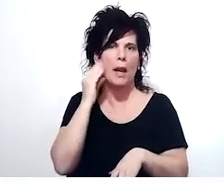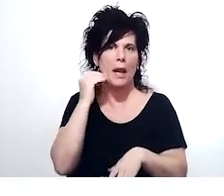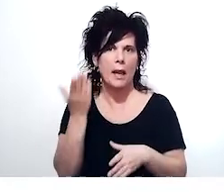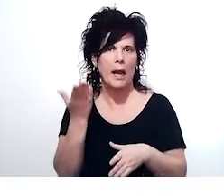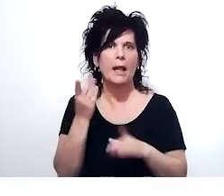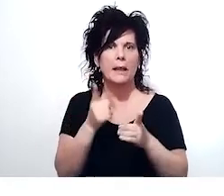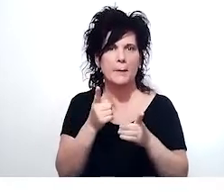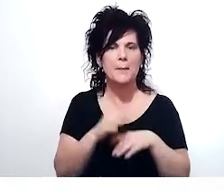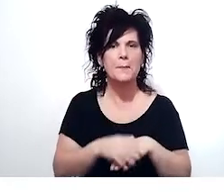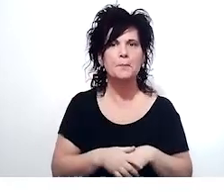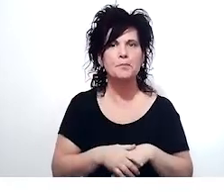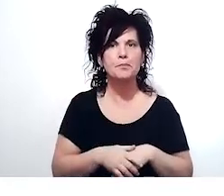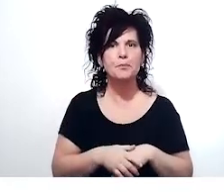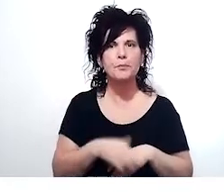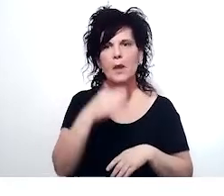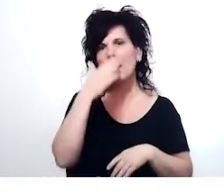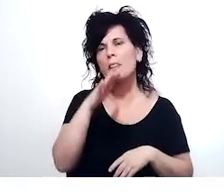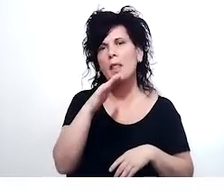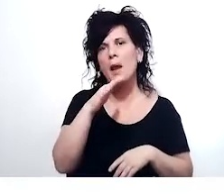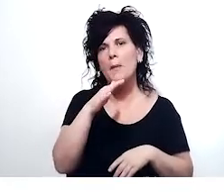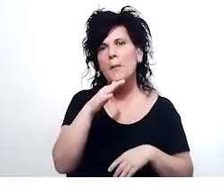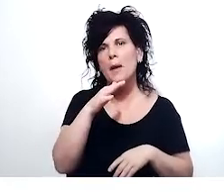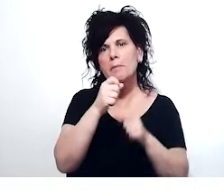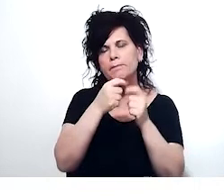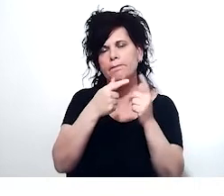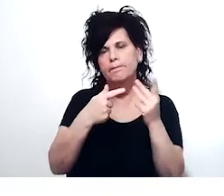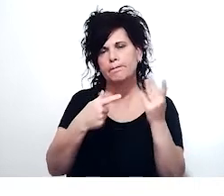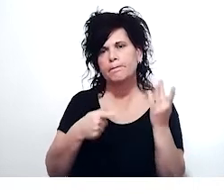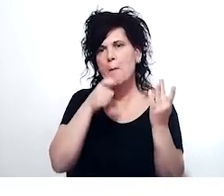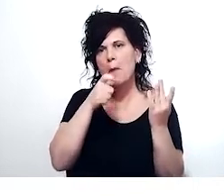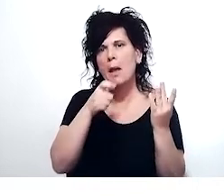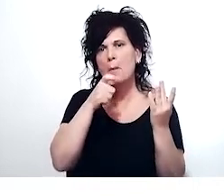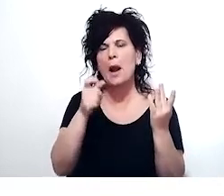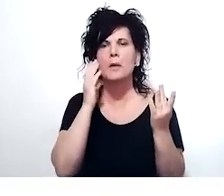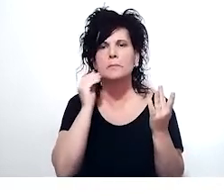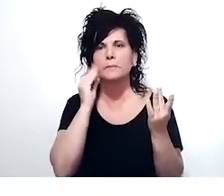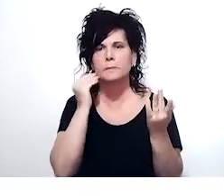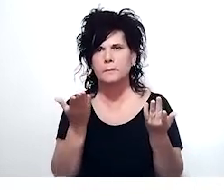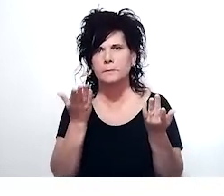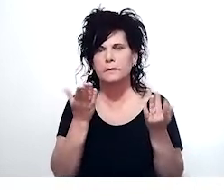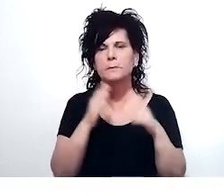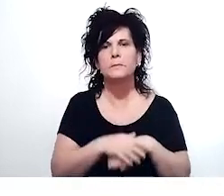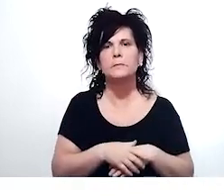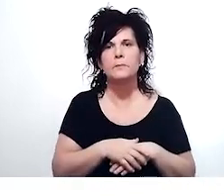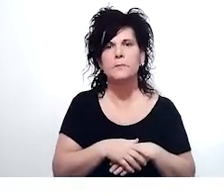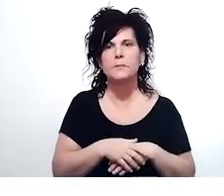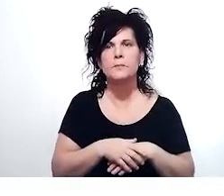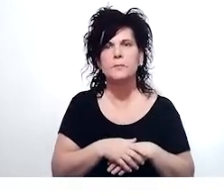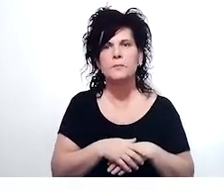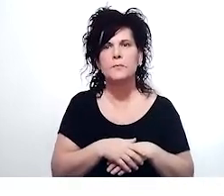es el number one de la empresa. Después tenemos el CFO, Chief Financial Officer, y está el CTO, el